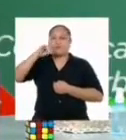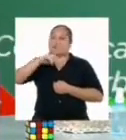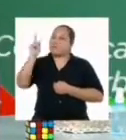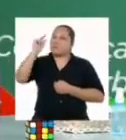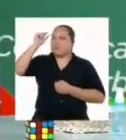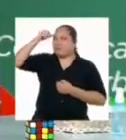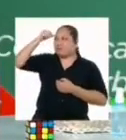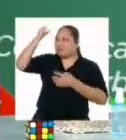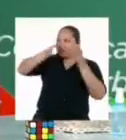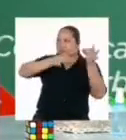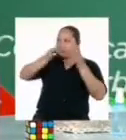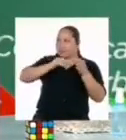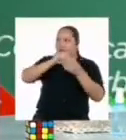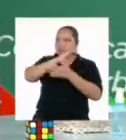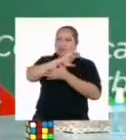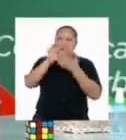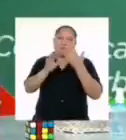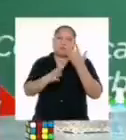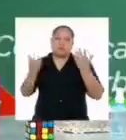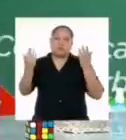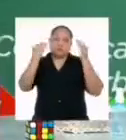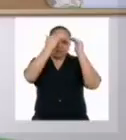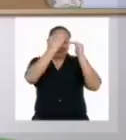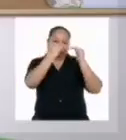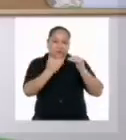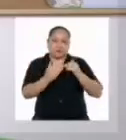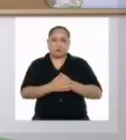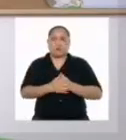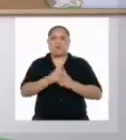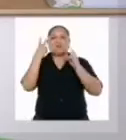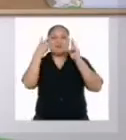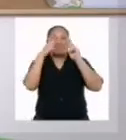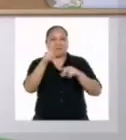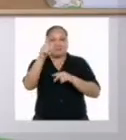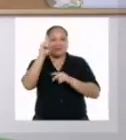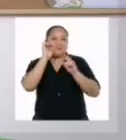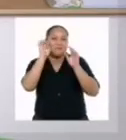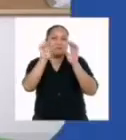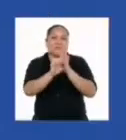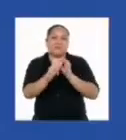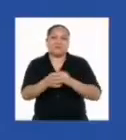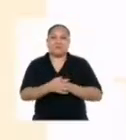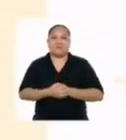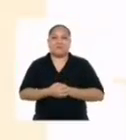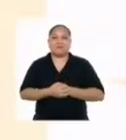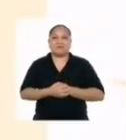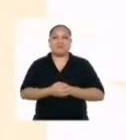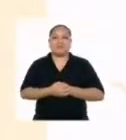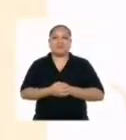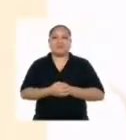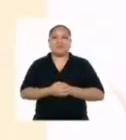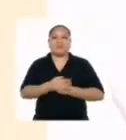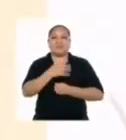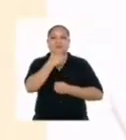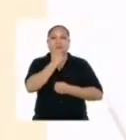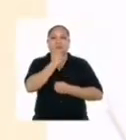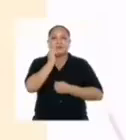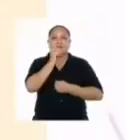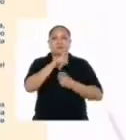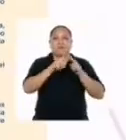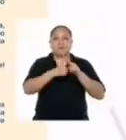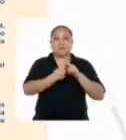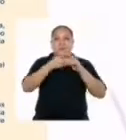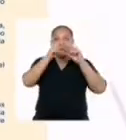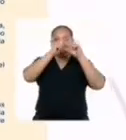recuerdo muy bien su definición, características ni estructura. Veamos un ejemplo. A ver, al inicio